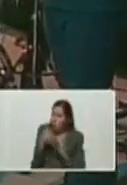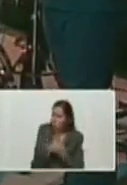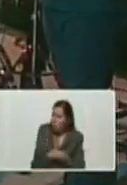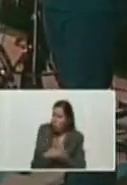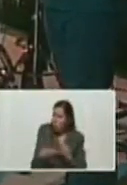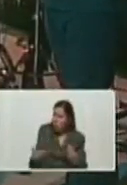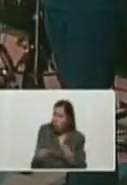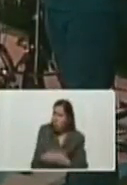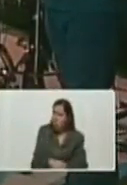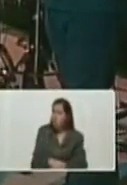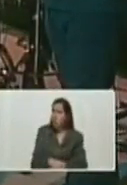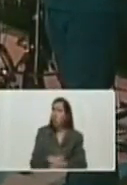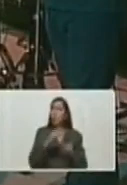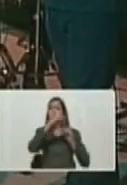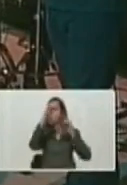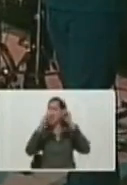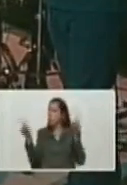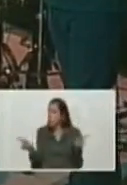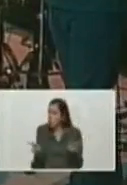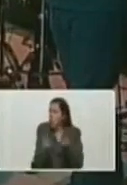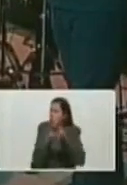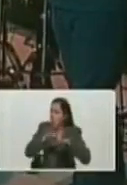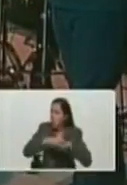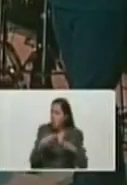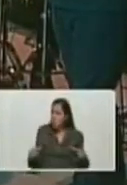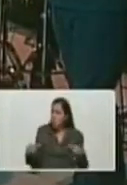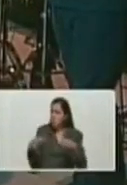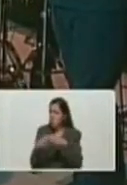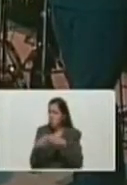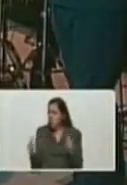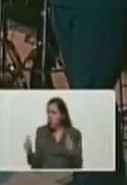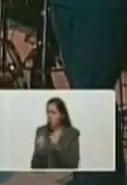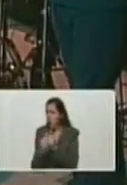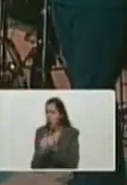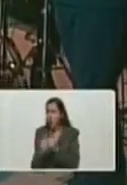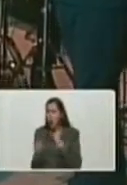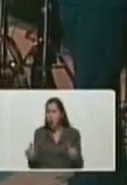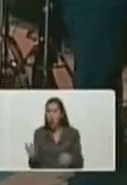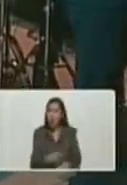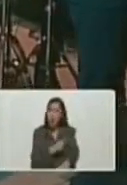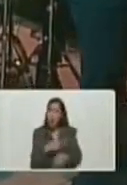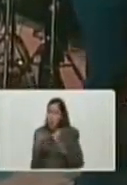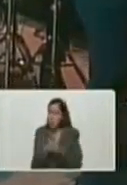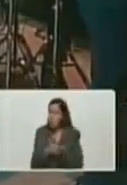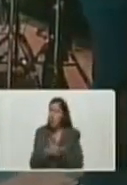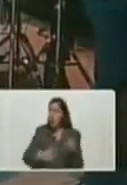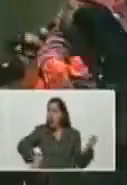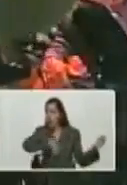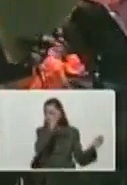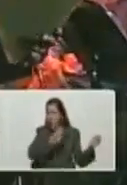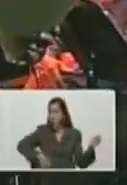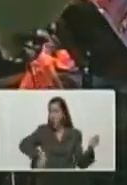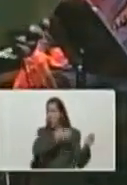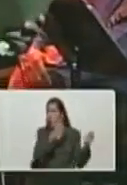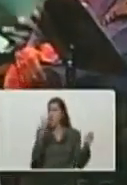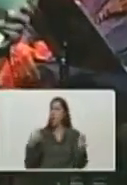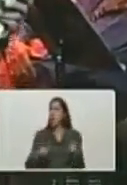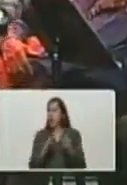dicho, una constelación, porque al lado de los Guaraguao están los hermanos de la Orquesta Típica Nacional, 68